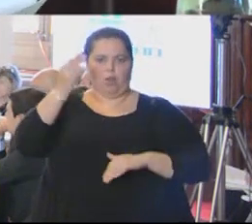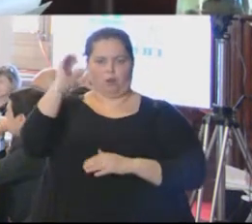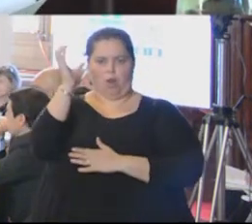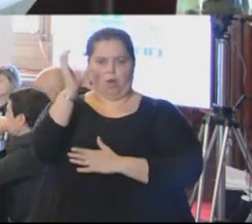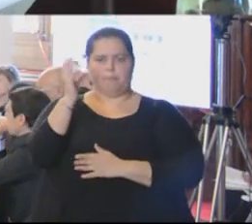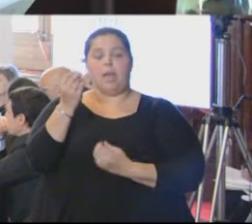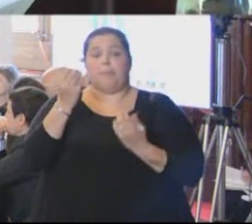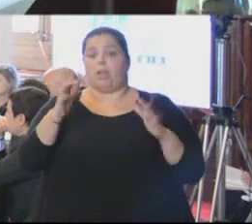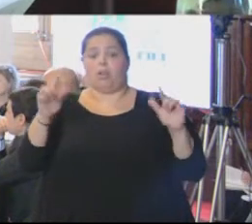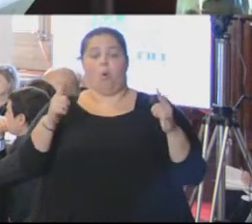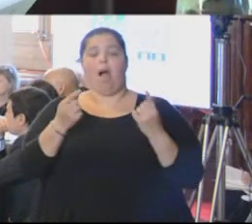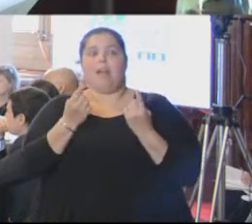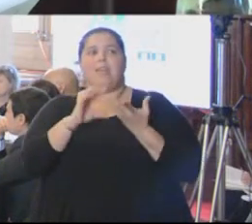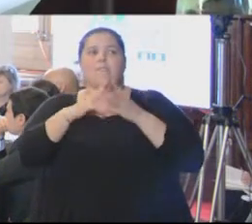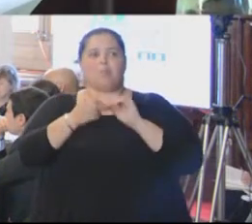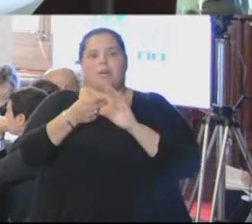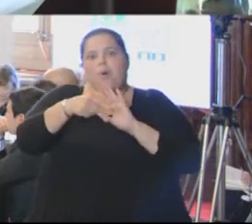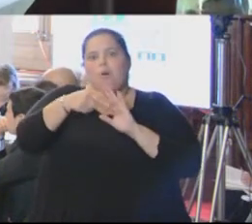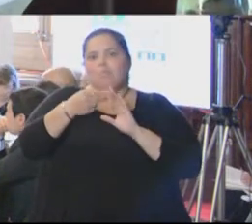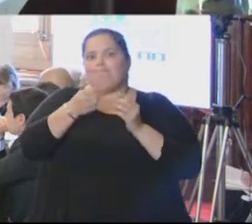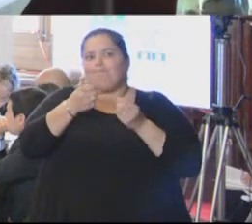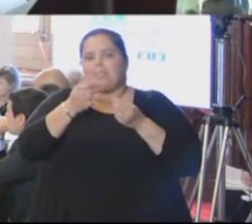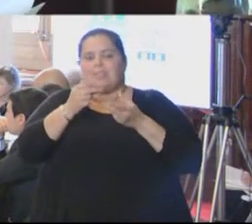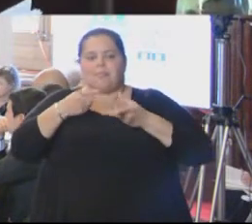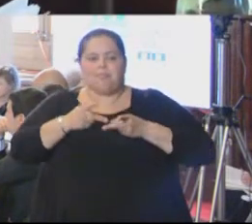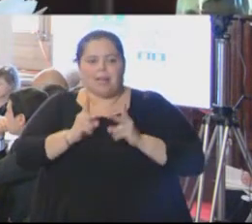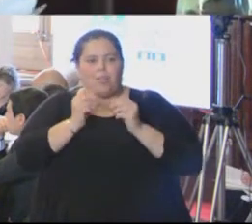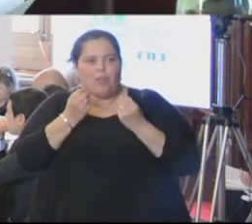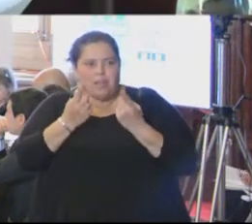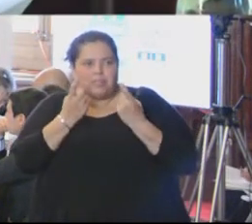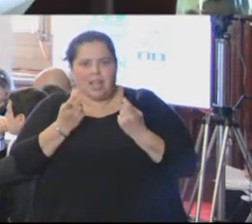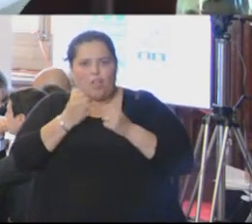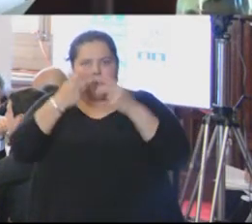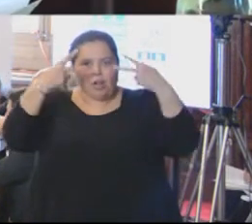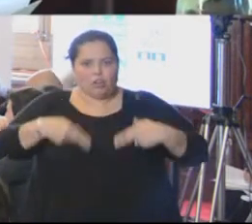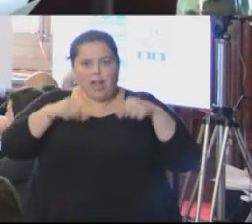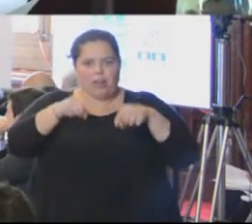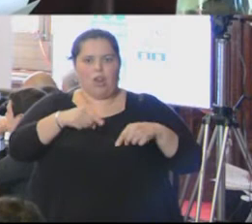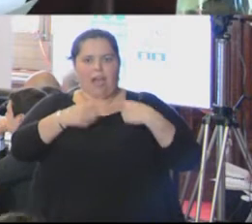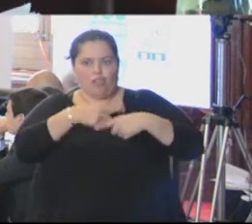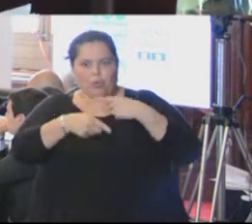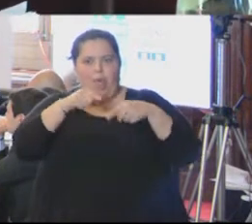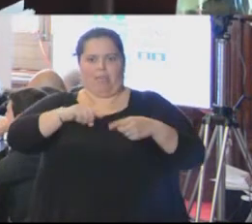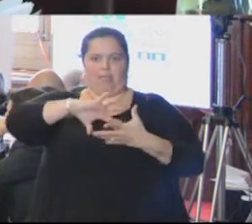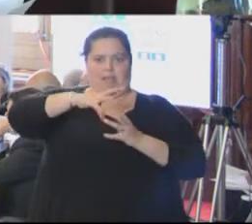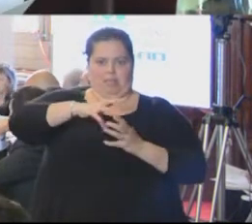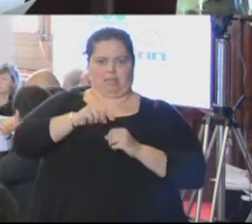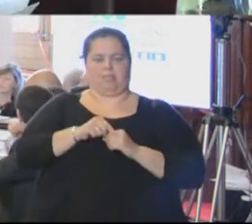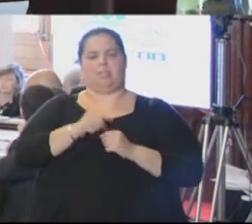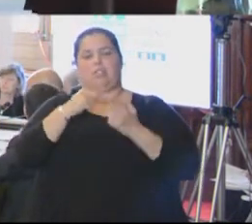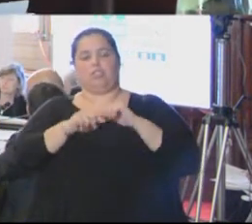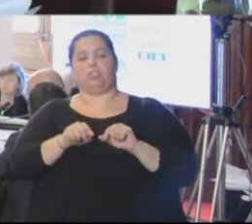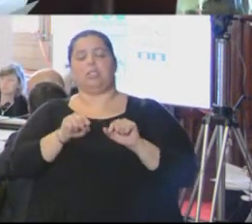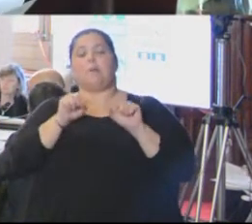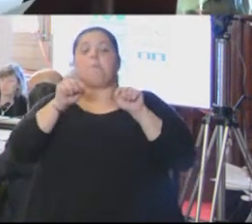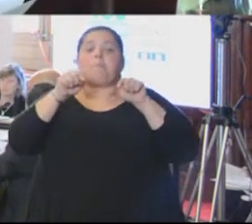necesarias por parte de la institucionalidad para evitar la continuidad de esta crisis. cifras que organizaciones y plataformas